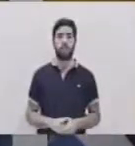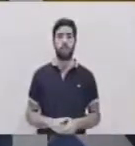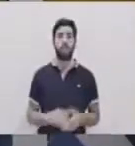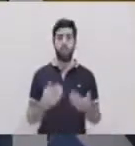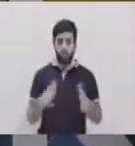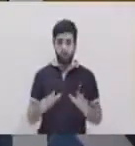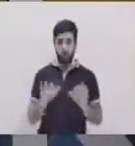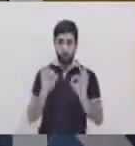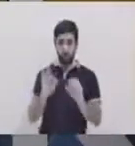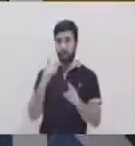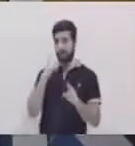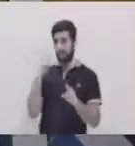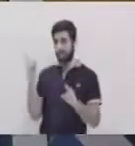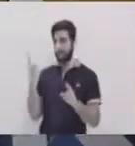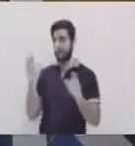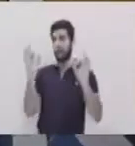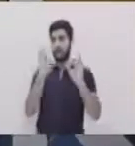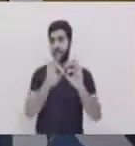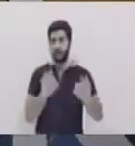luego le das esta forma.